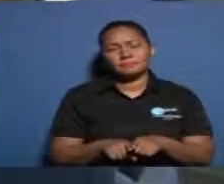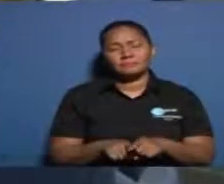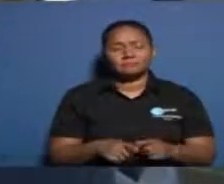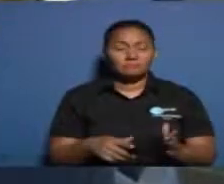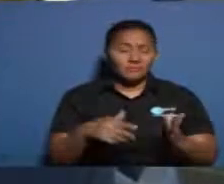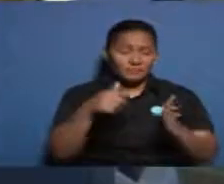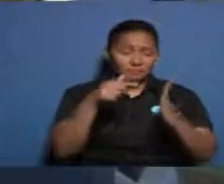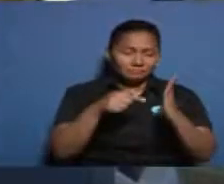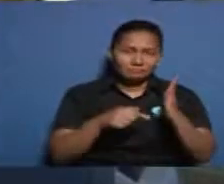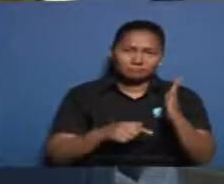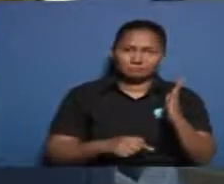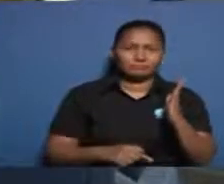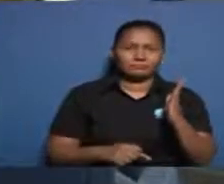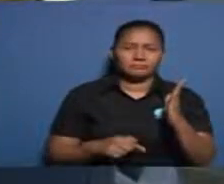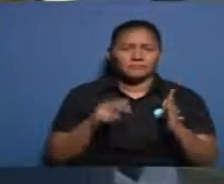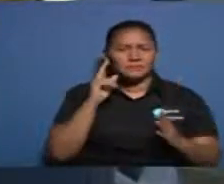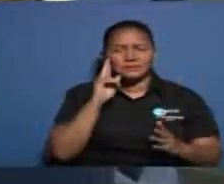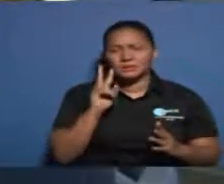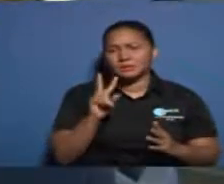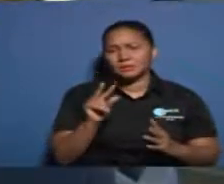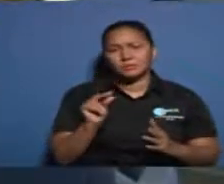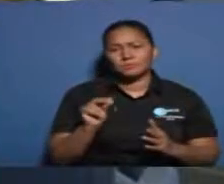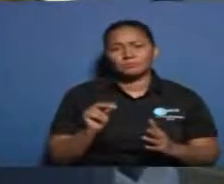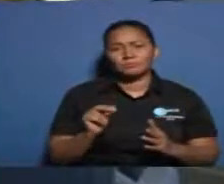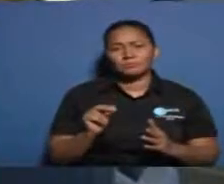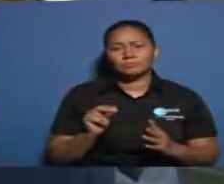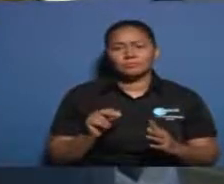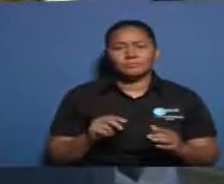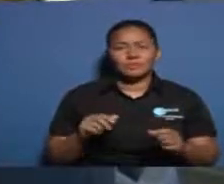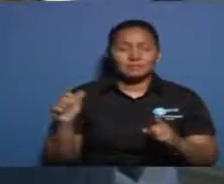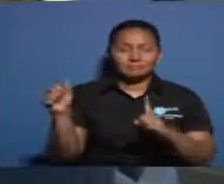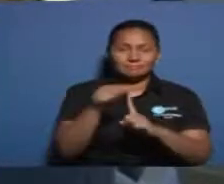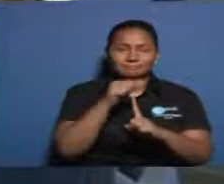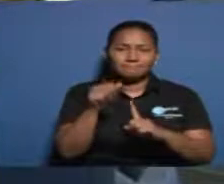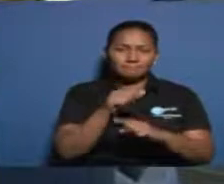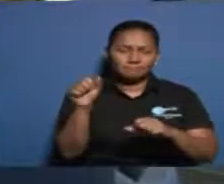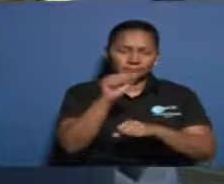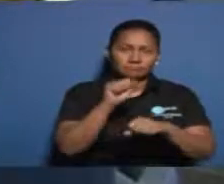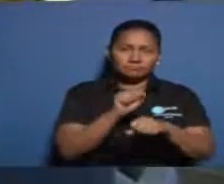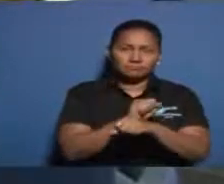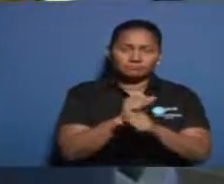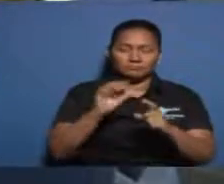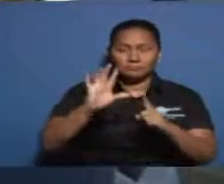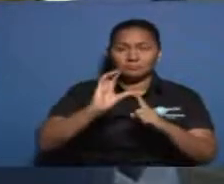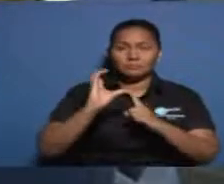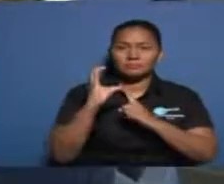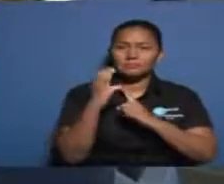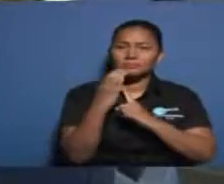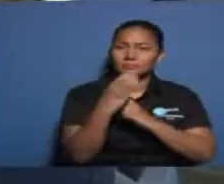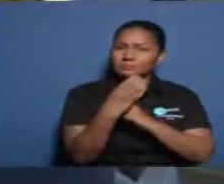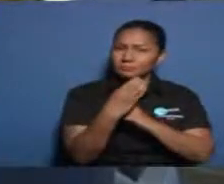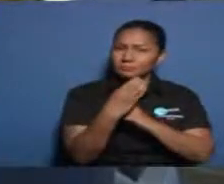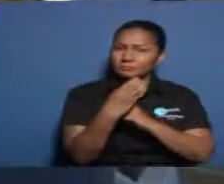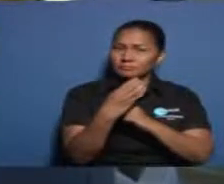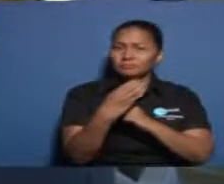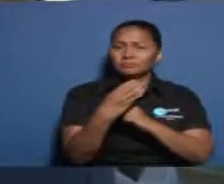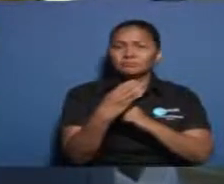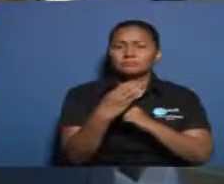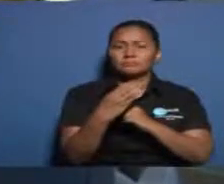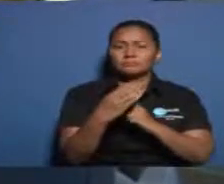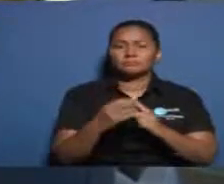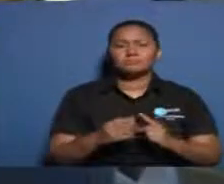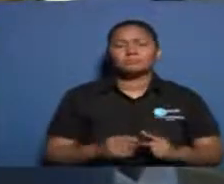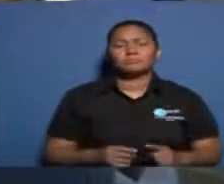visible y hay violencia social cultural e incluso estructural durante el programa pero